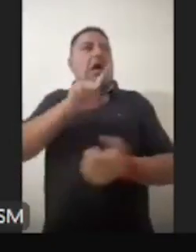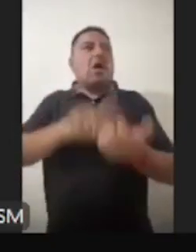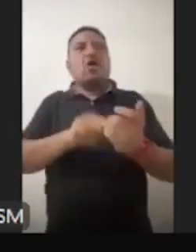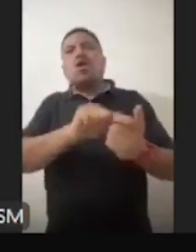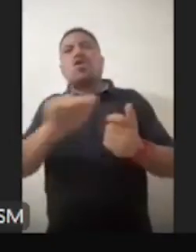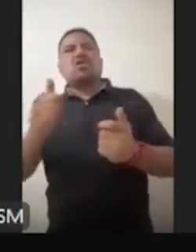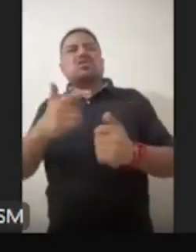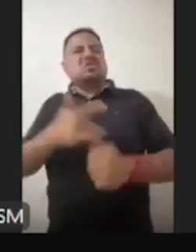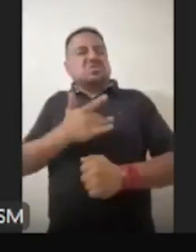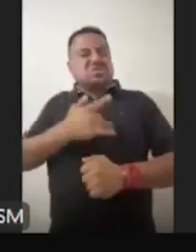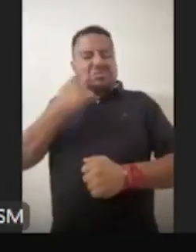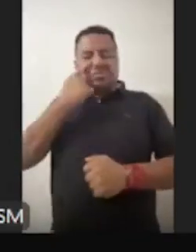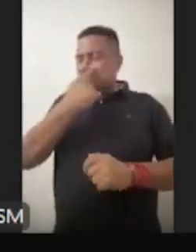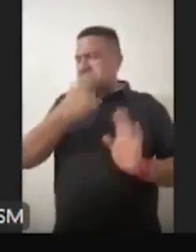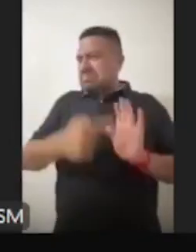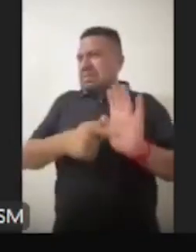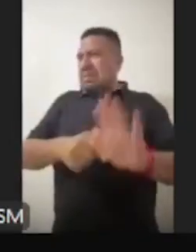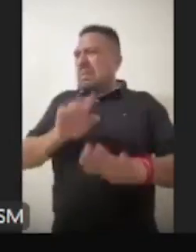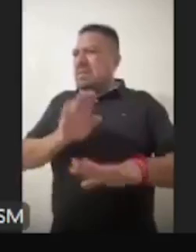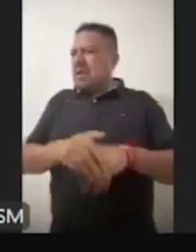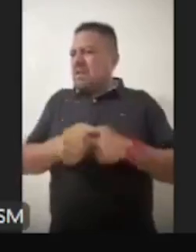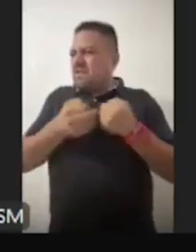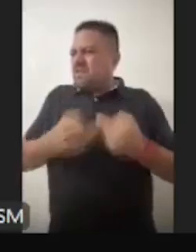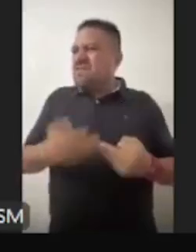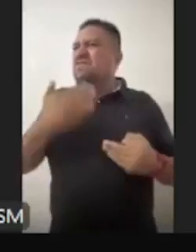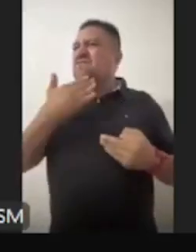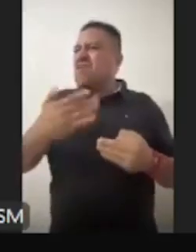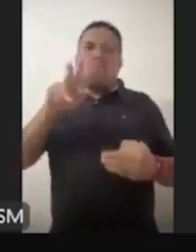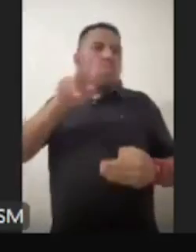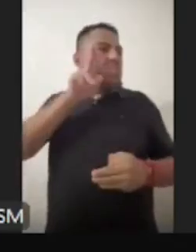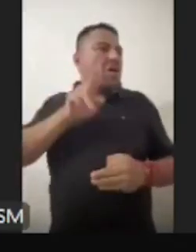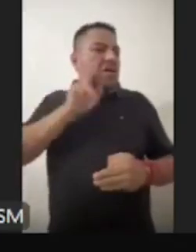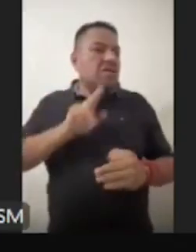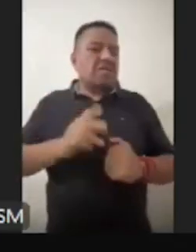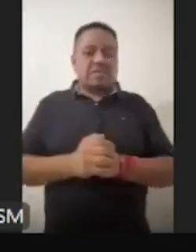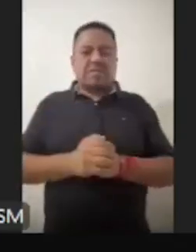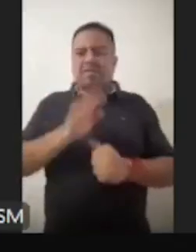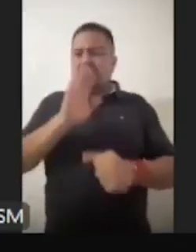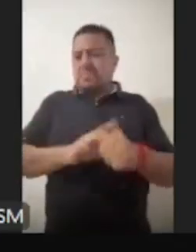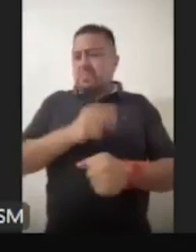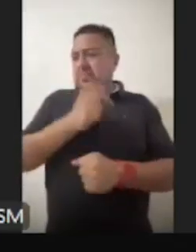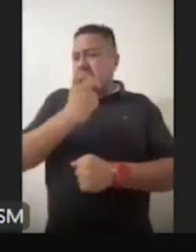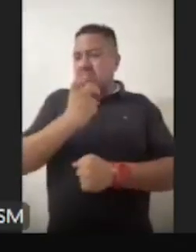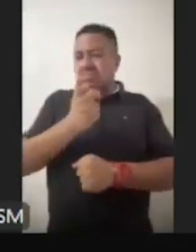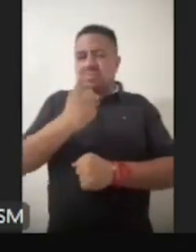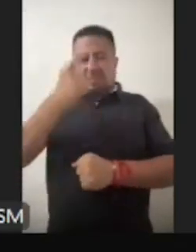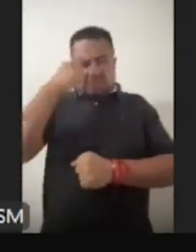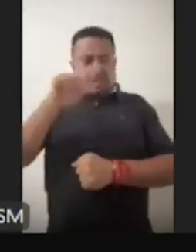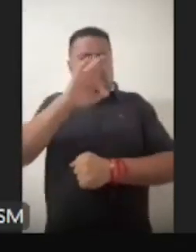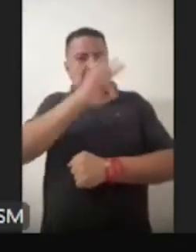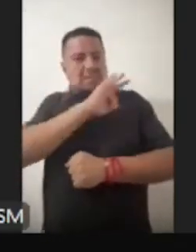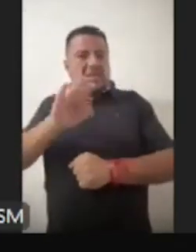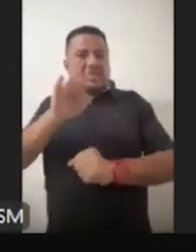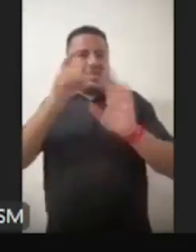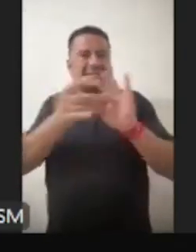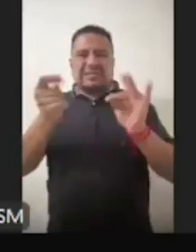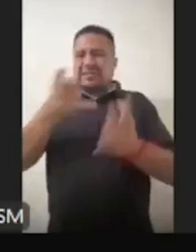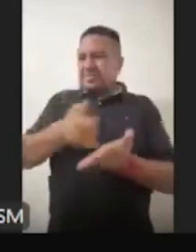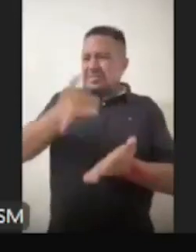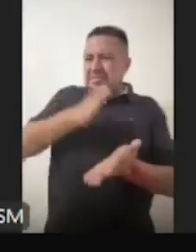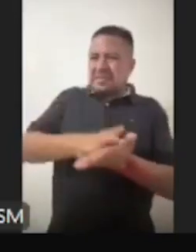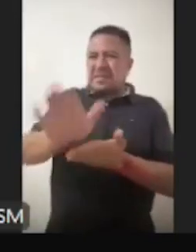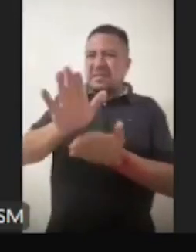convicción que robustezcan sus hechos. Por tanto, para que las referidas impresiones de